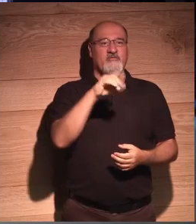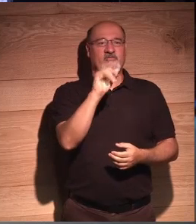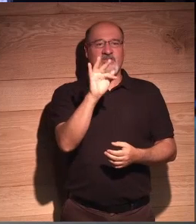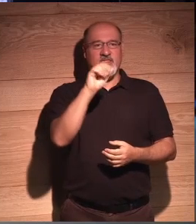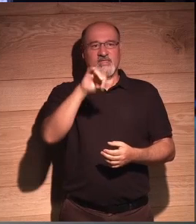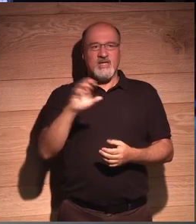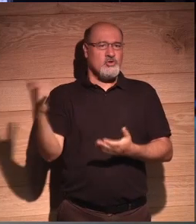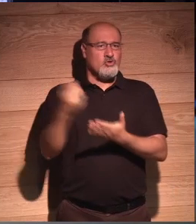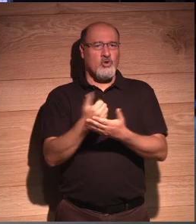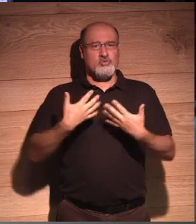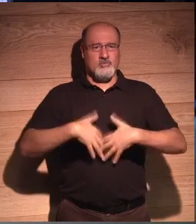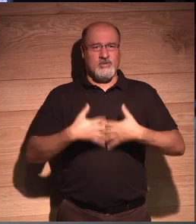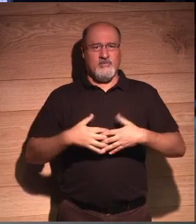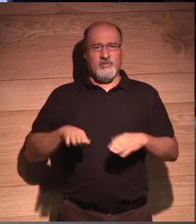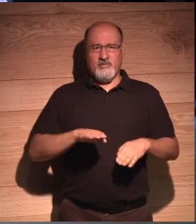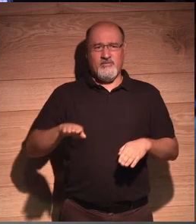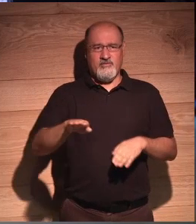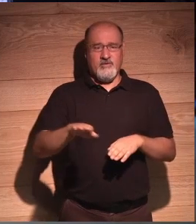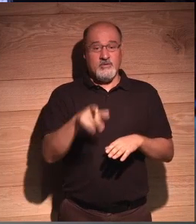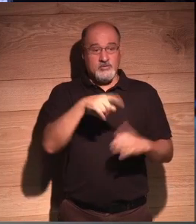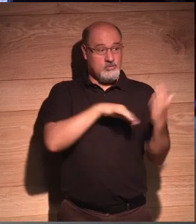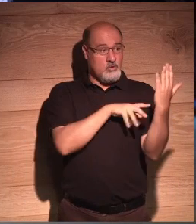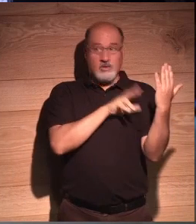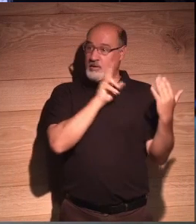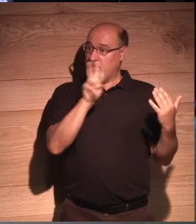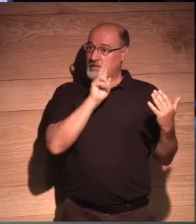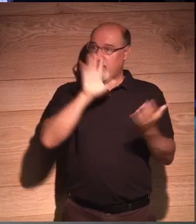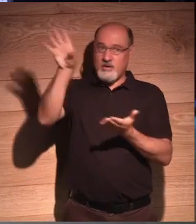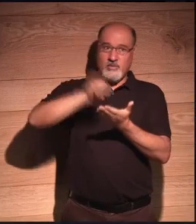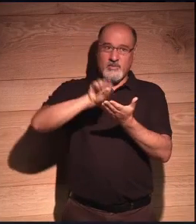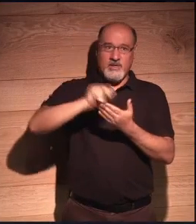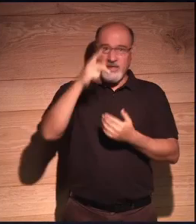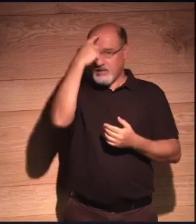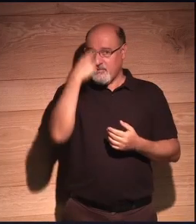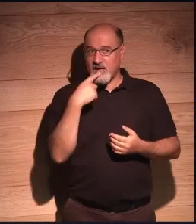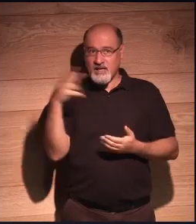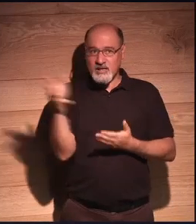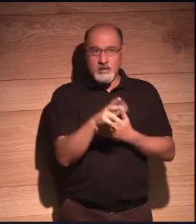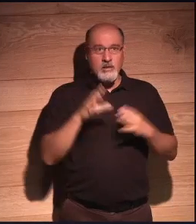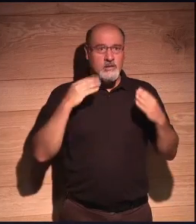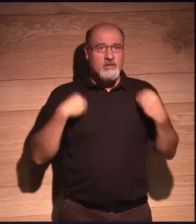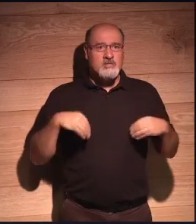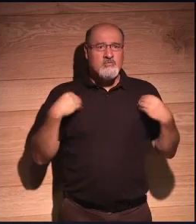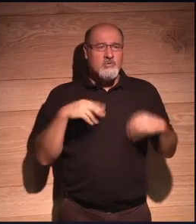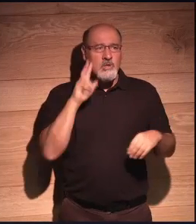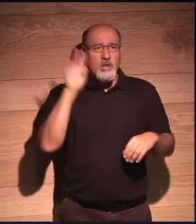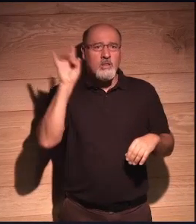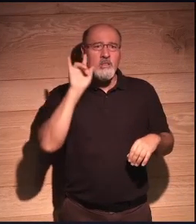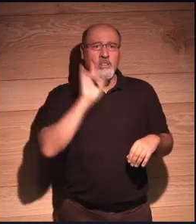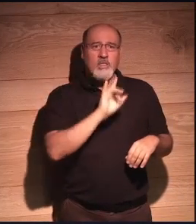todos esos vehículos que ahora desde la pantalla de cualquier ordenador nos podemos descargar y ver y disfrutar de